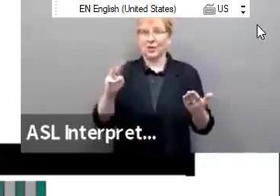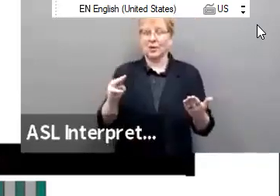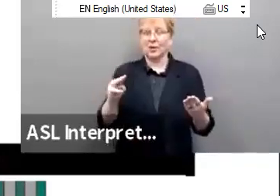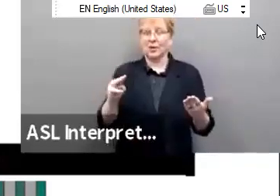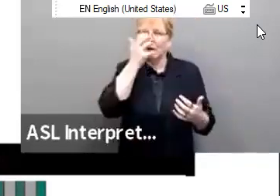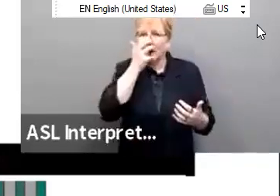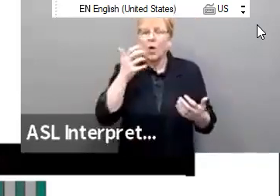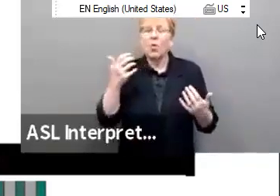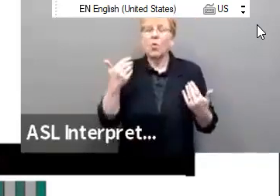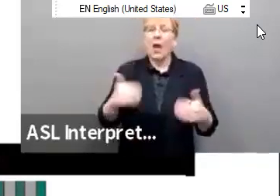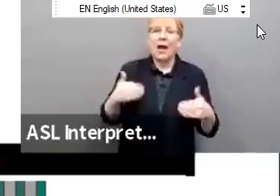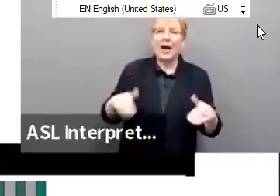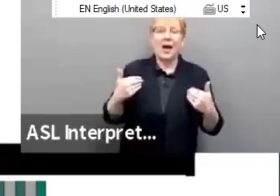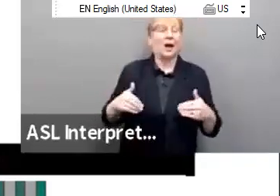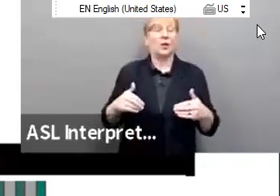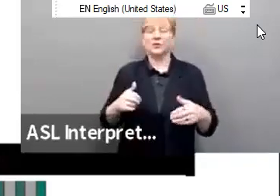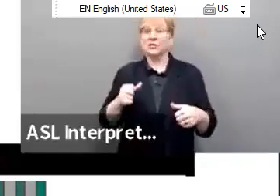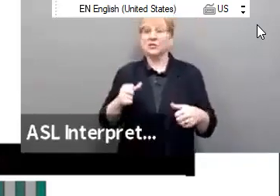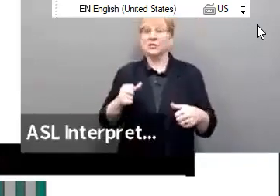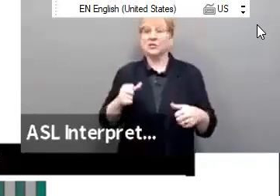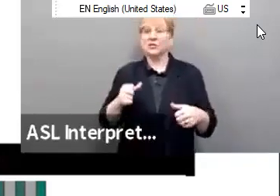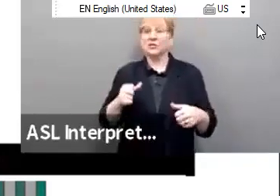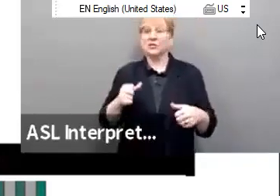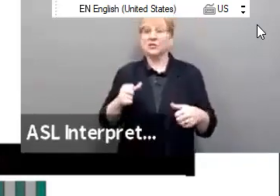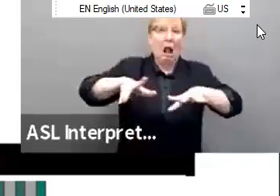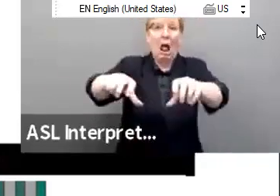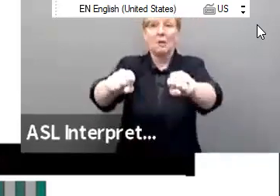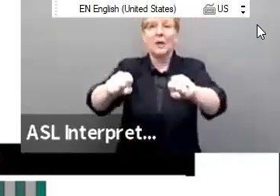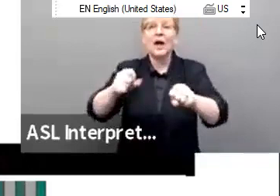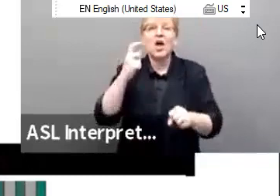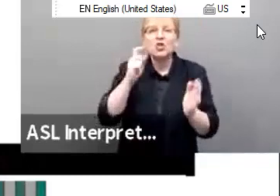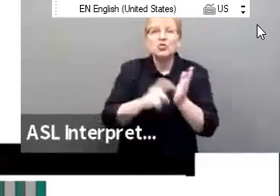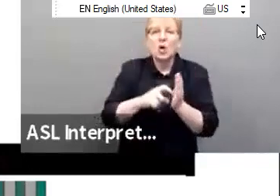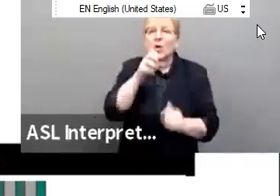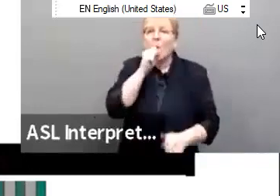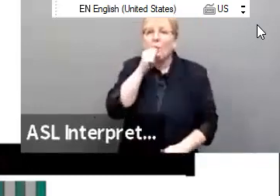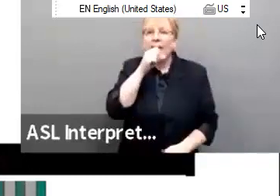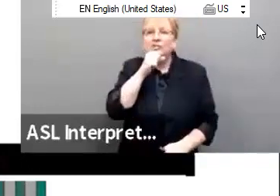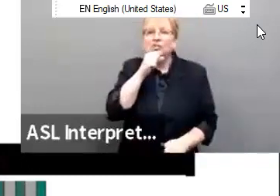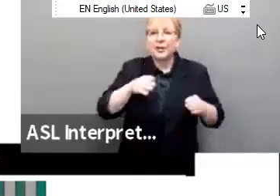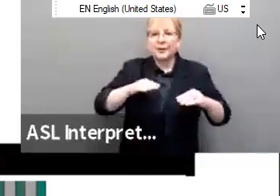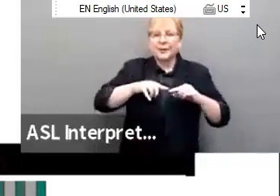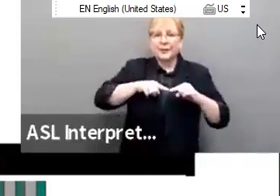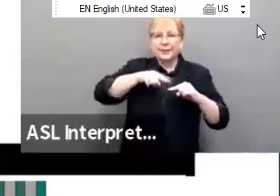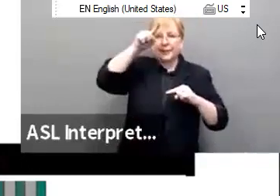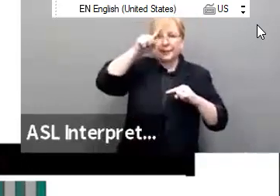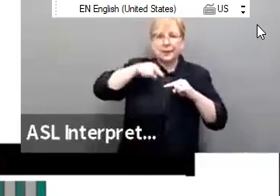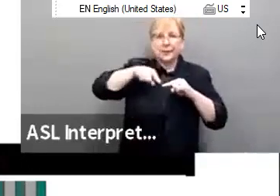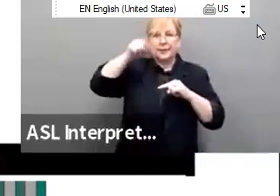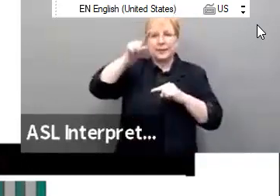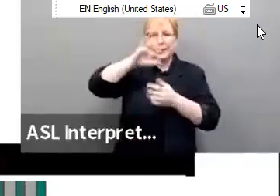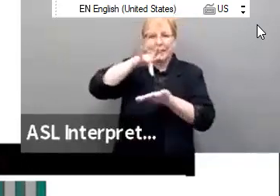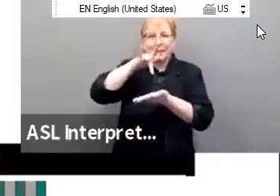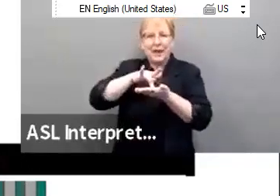Tenemos las barras de la derecha. Nos dice que todos los casos de Nuevo México son de la variante